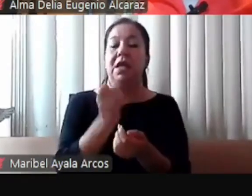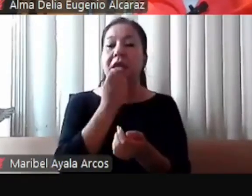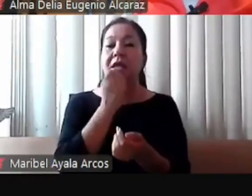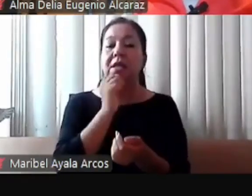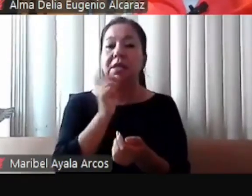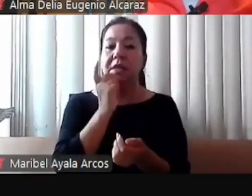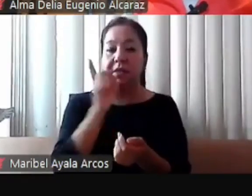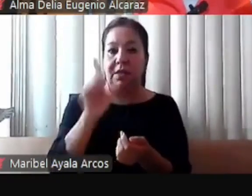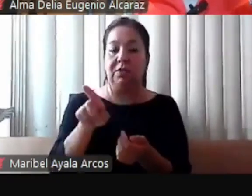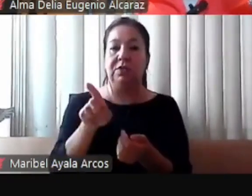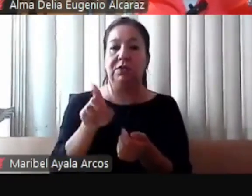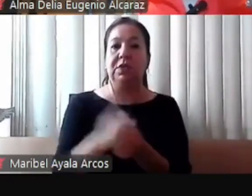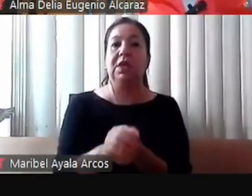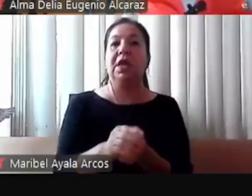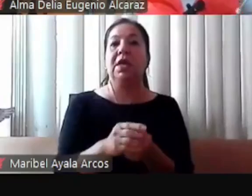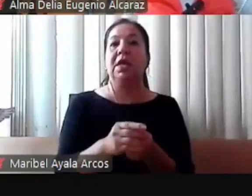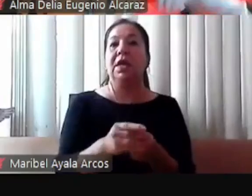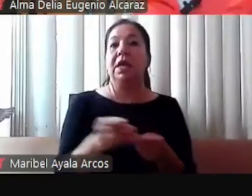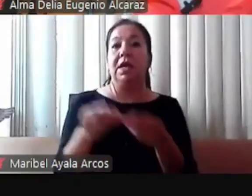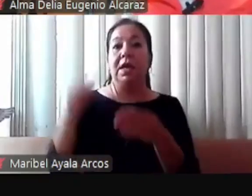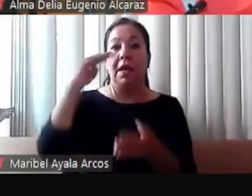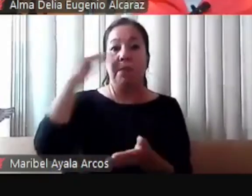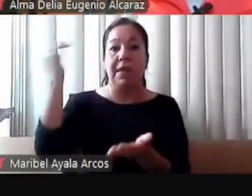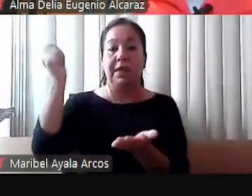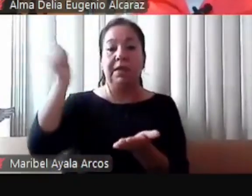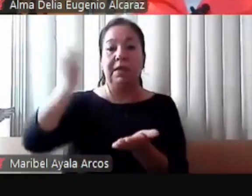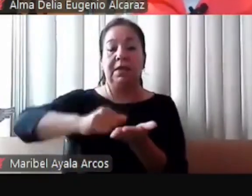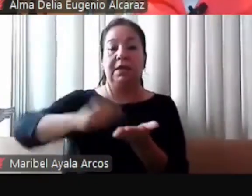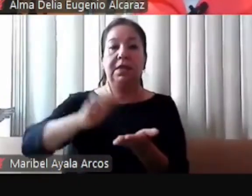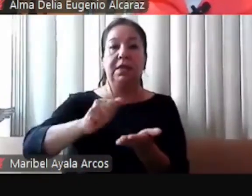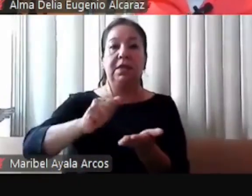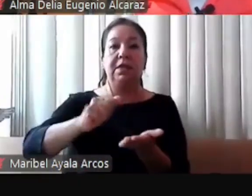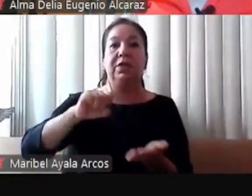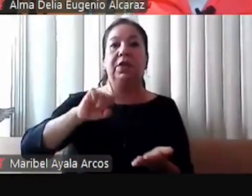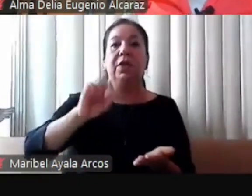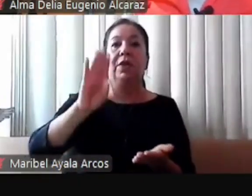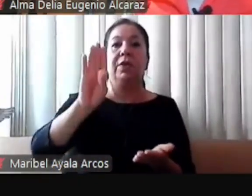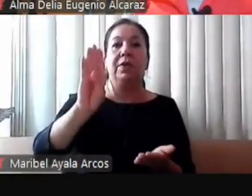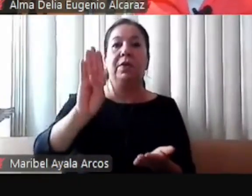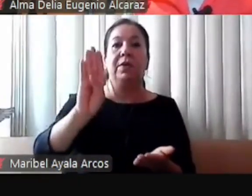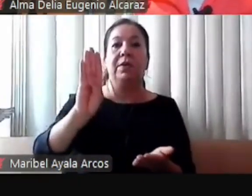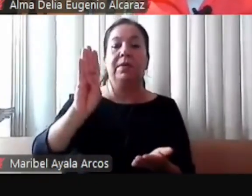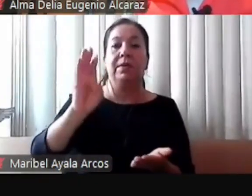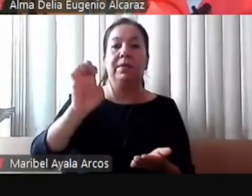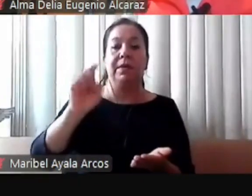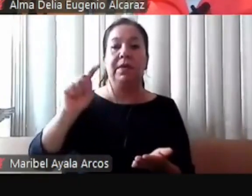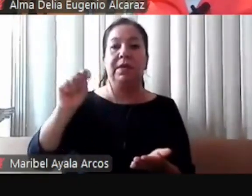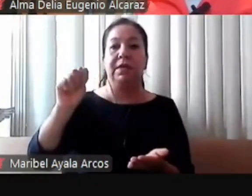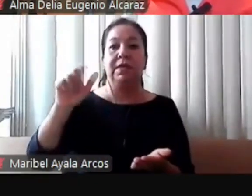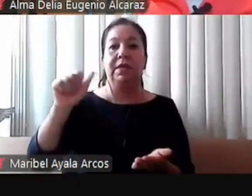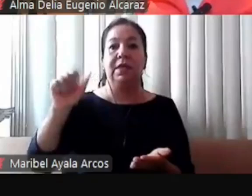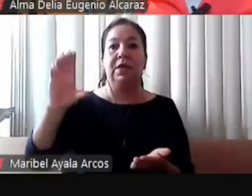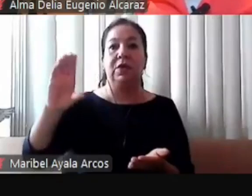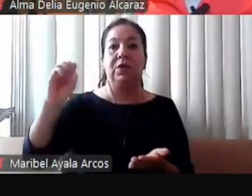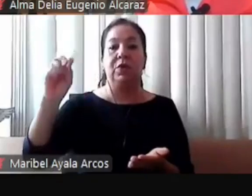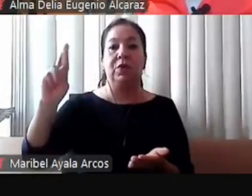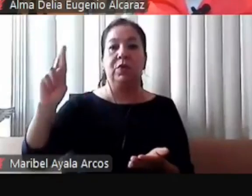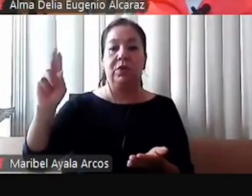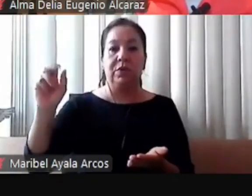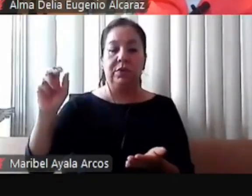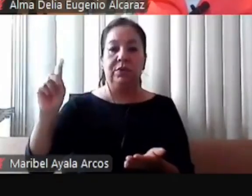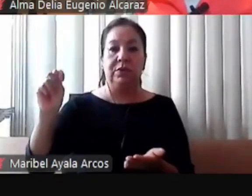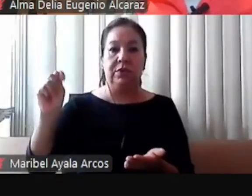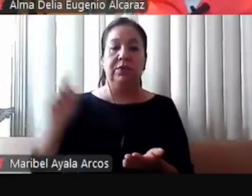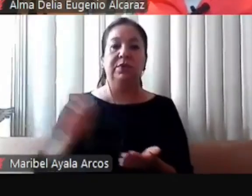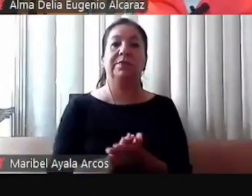que fue turnado a la ponencia a cargo del magistrado José Inés Betancur Salgado. Por lo tanto, le solicito, secretario, nos apoye